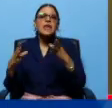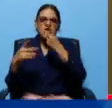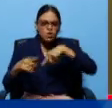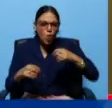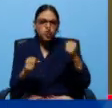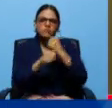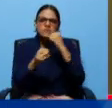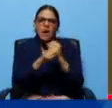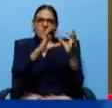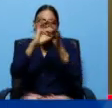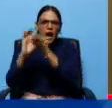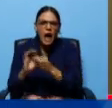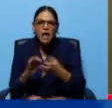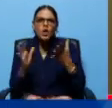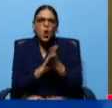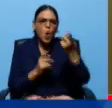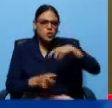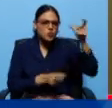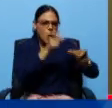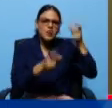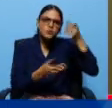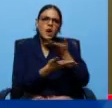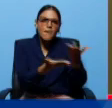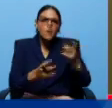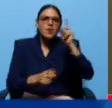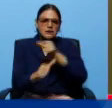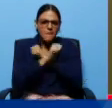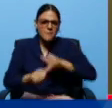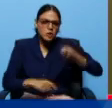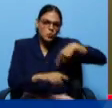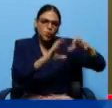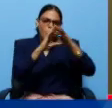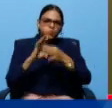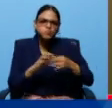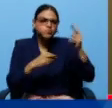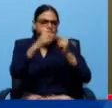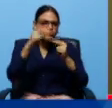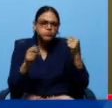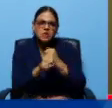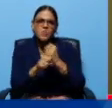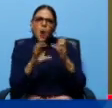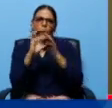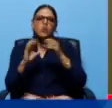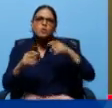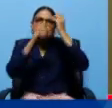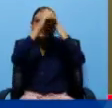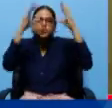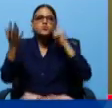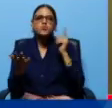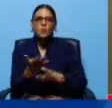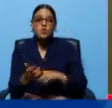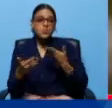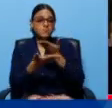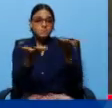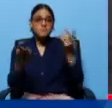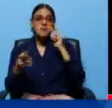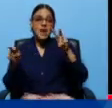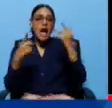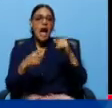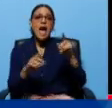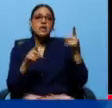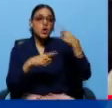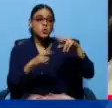con la parte cívico-militar, las bricomiles, pues esto es un sueño. Por aquí tenemos los talleres